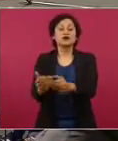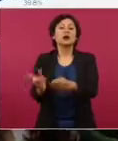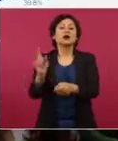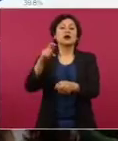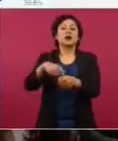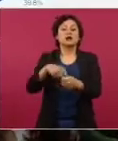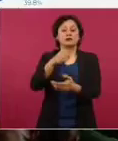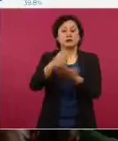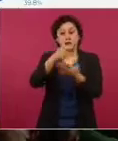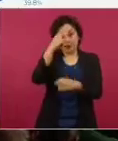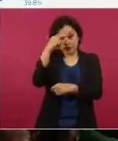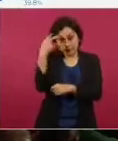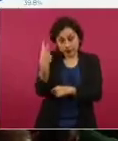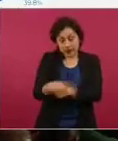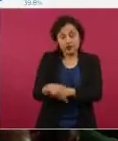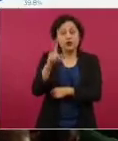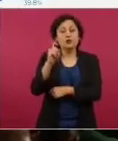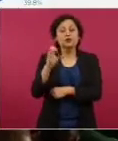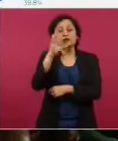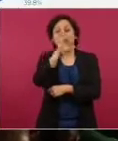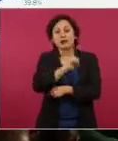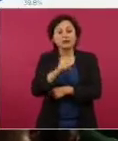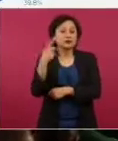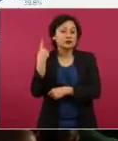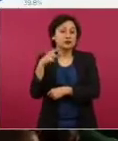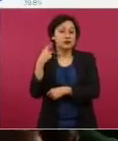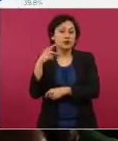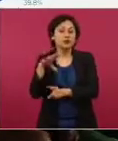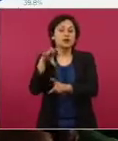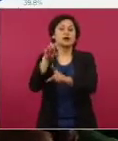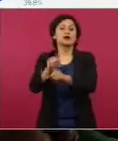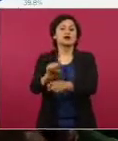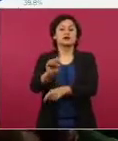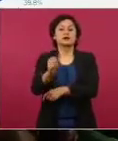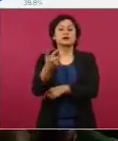Aguascalientes y Puebla, con lo que llegaríamos al 68.1%.